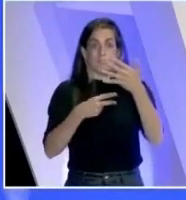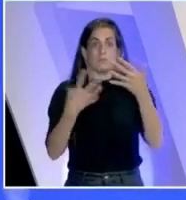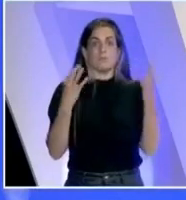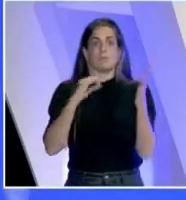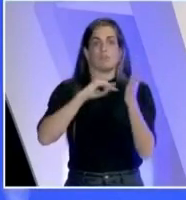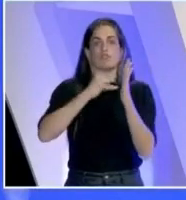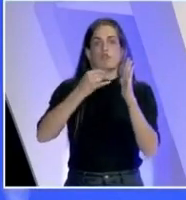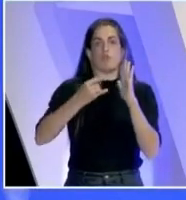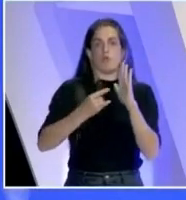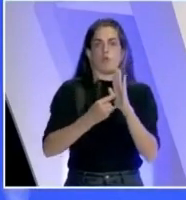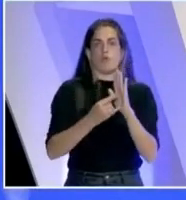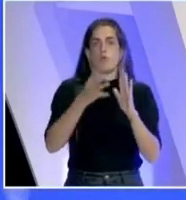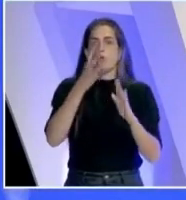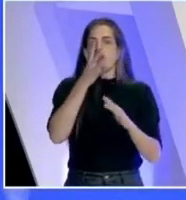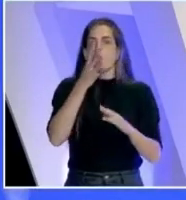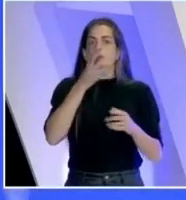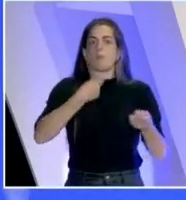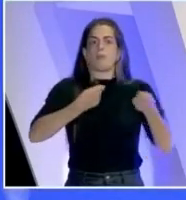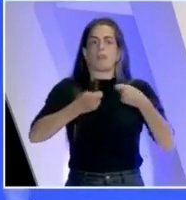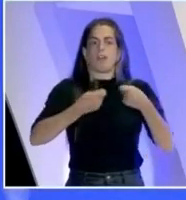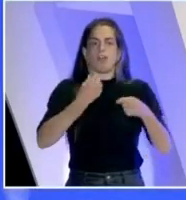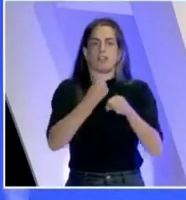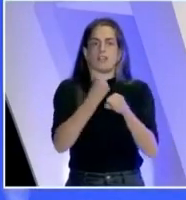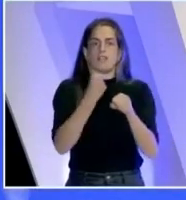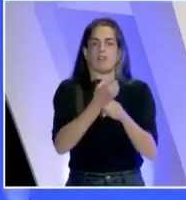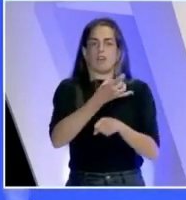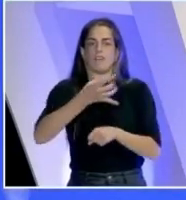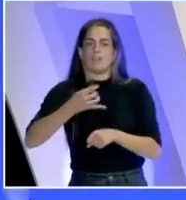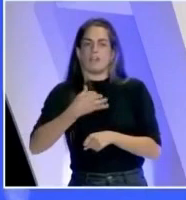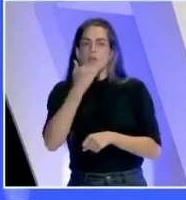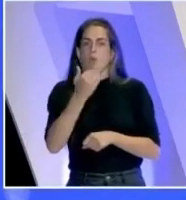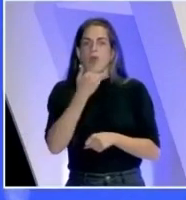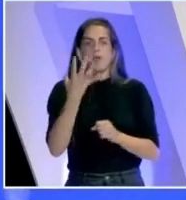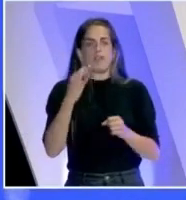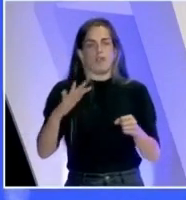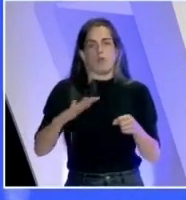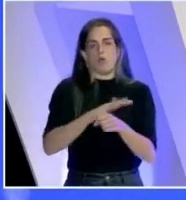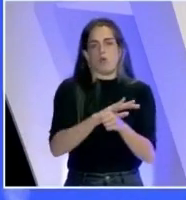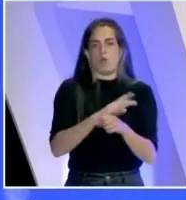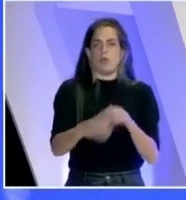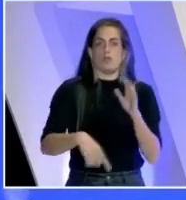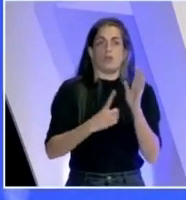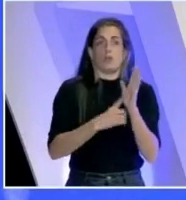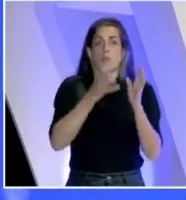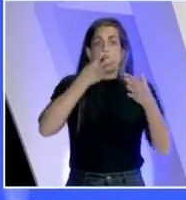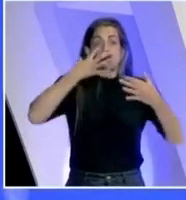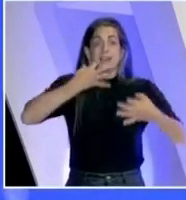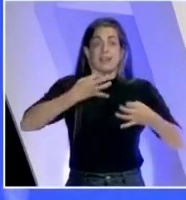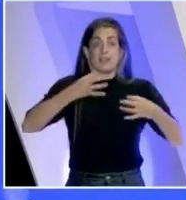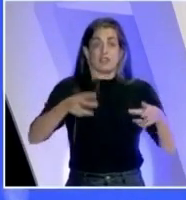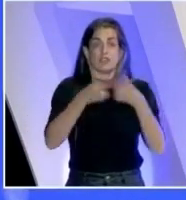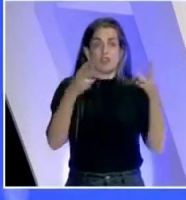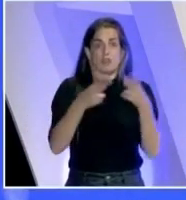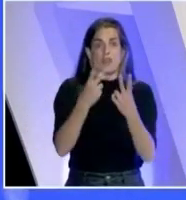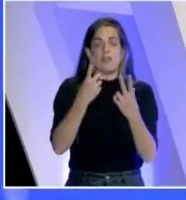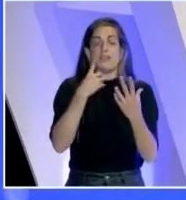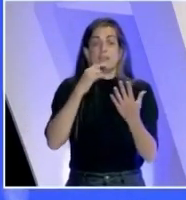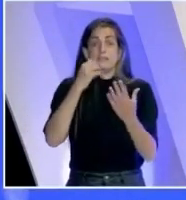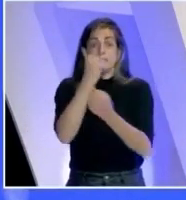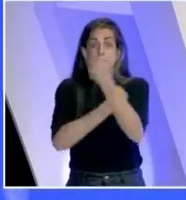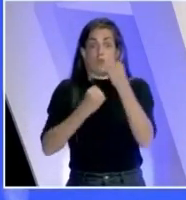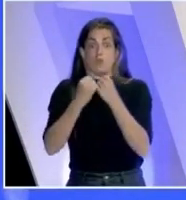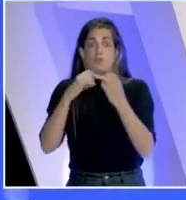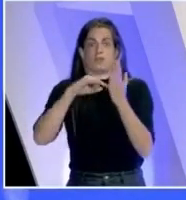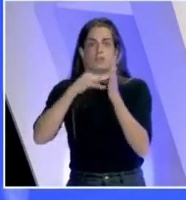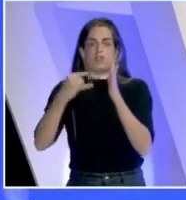las deficiencias de nuestro mercado de trabajo, adaptarlo a las nuevas realidades sociales, económicas y tecnológicas.